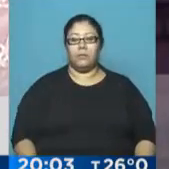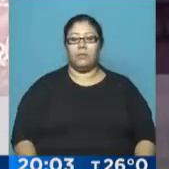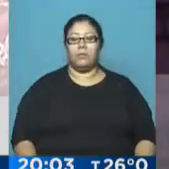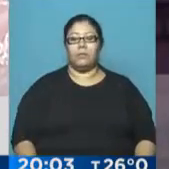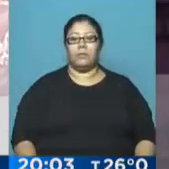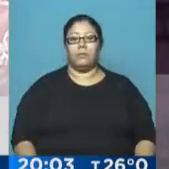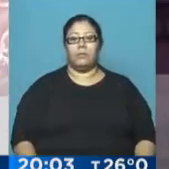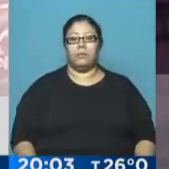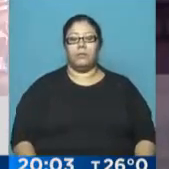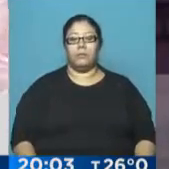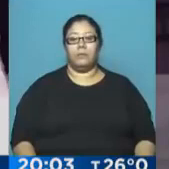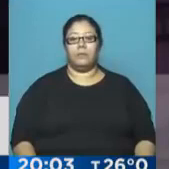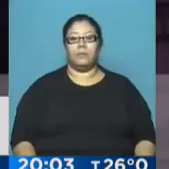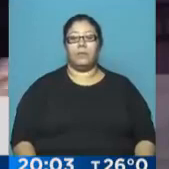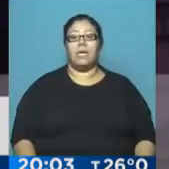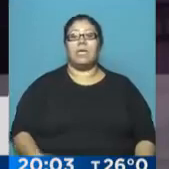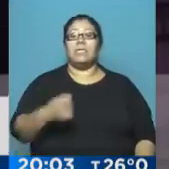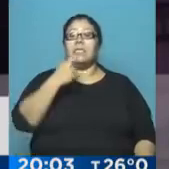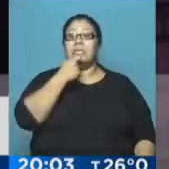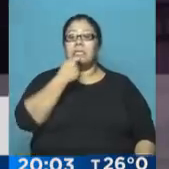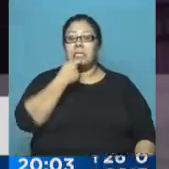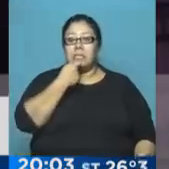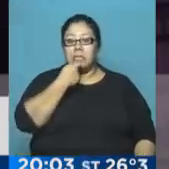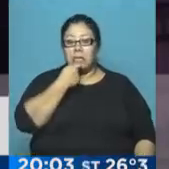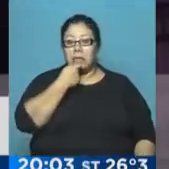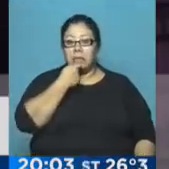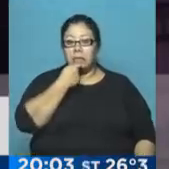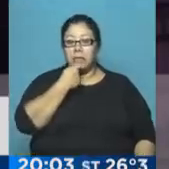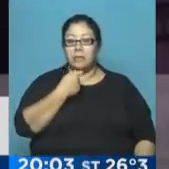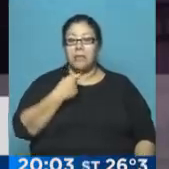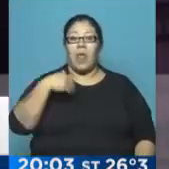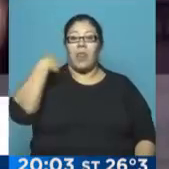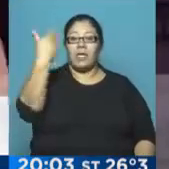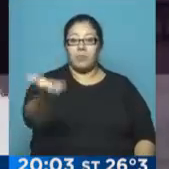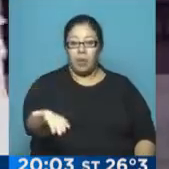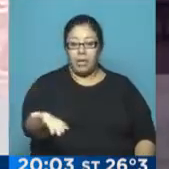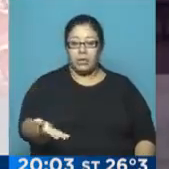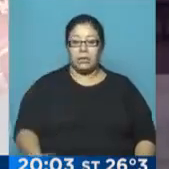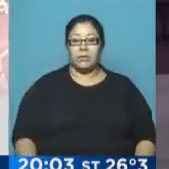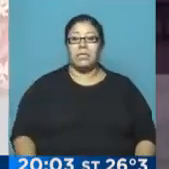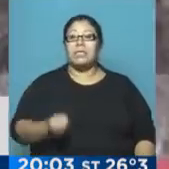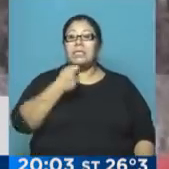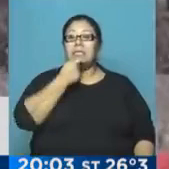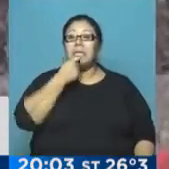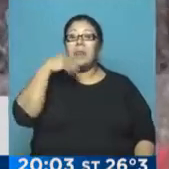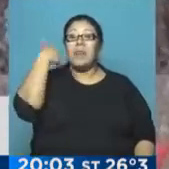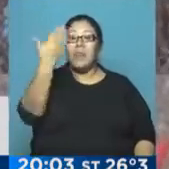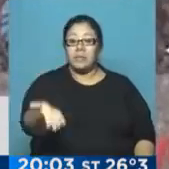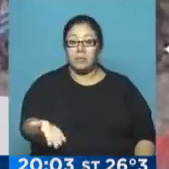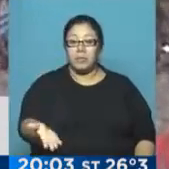que que si después